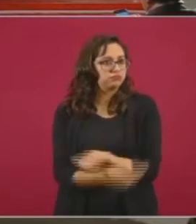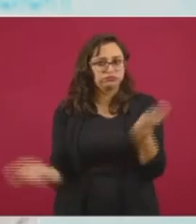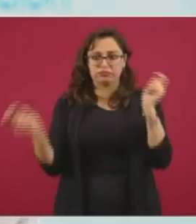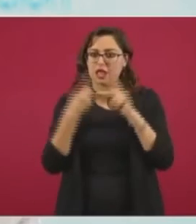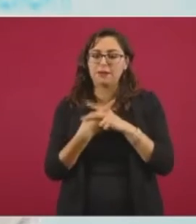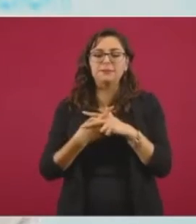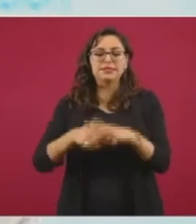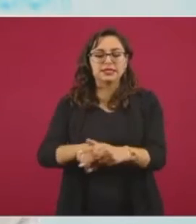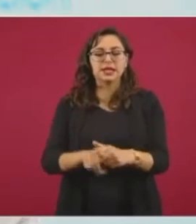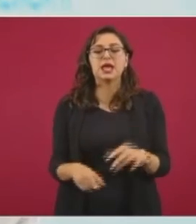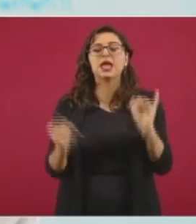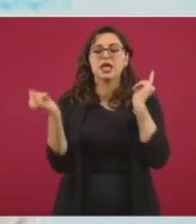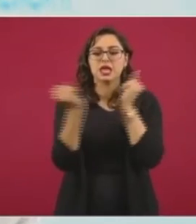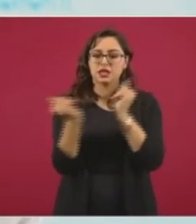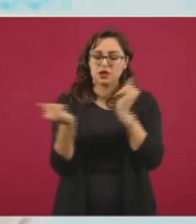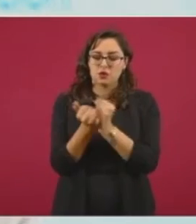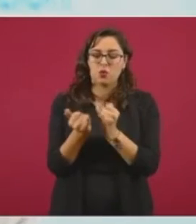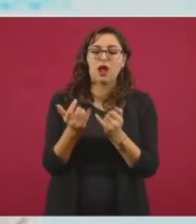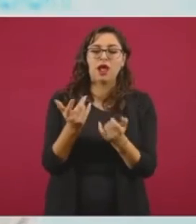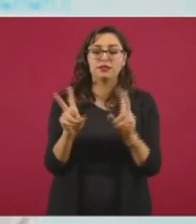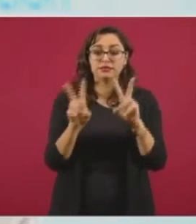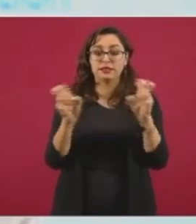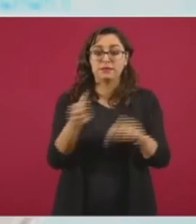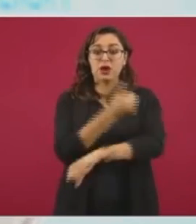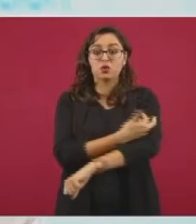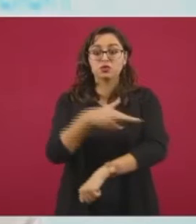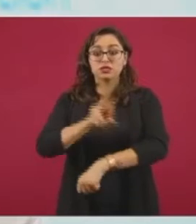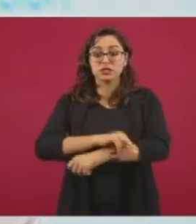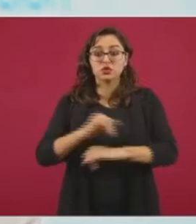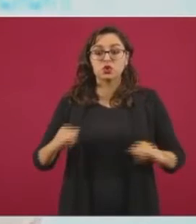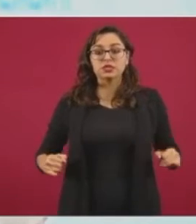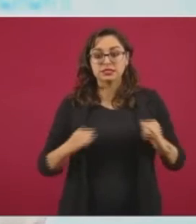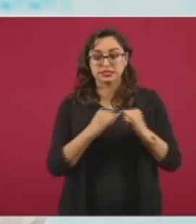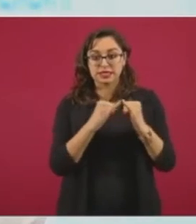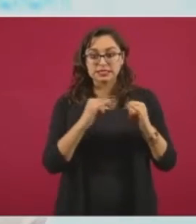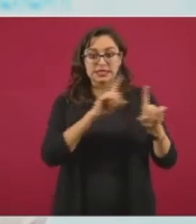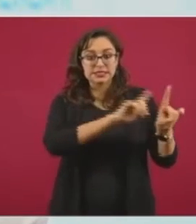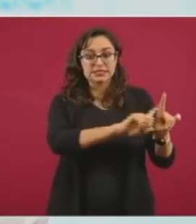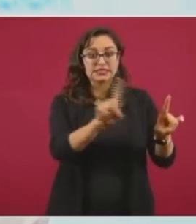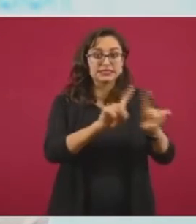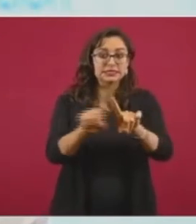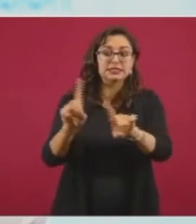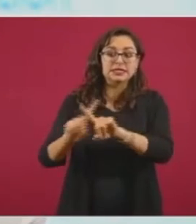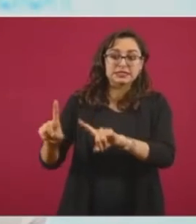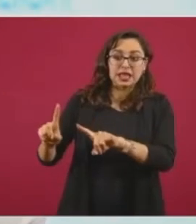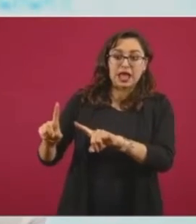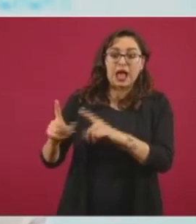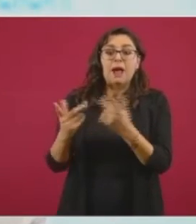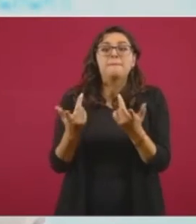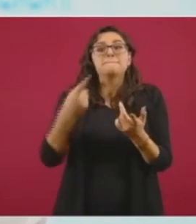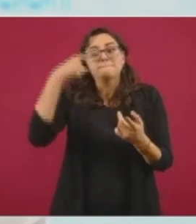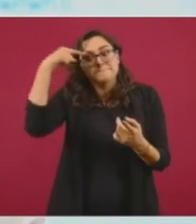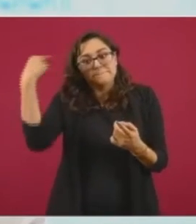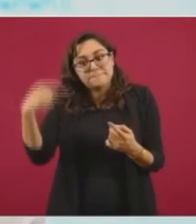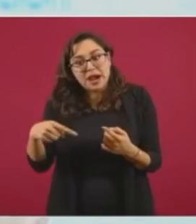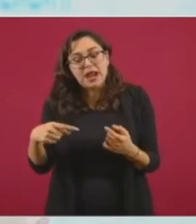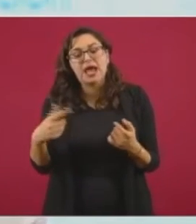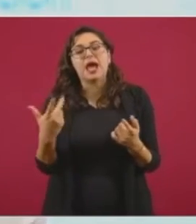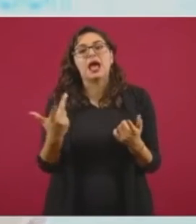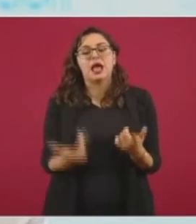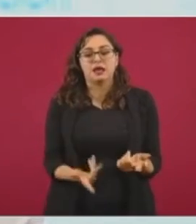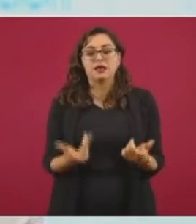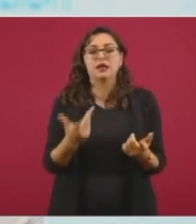establecido un mecanismo de coordinación interinstitucional que incluye a todas las instituciones del sector salud, civiles